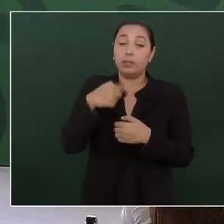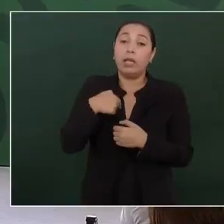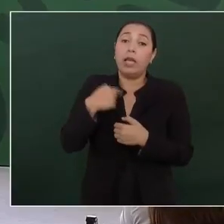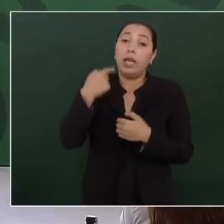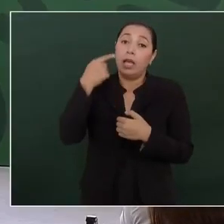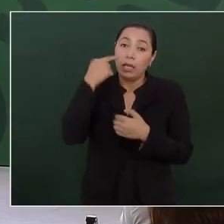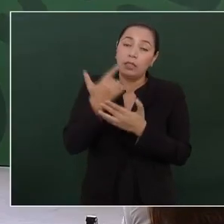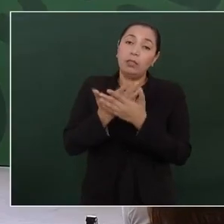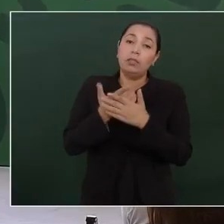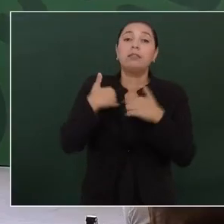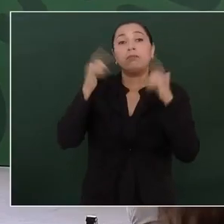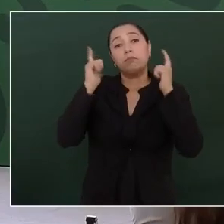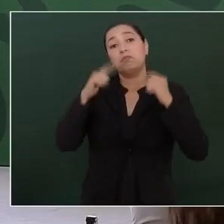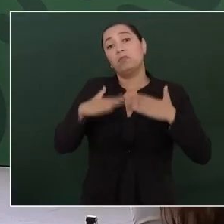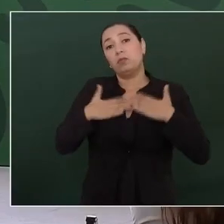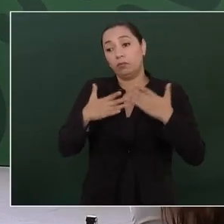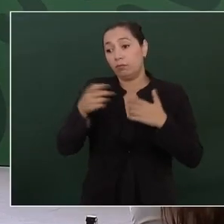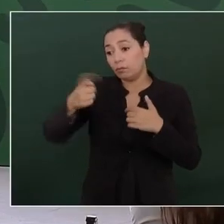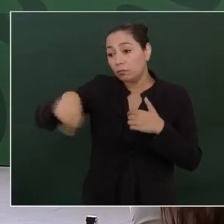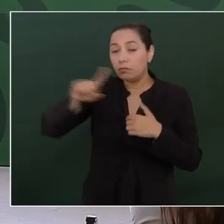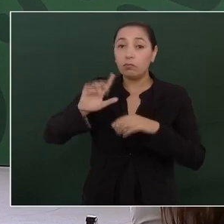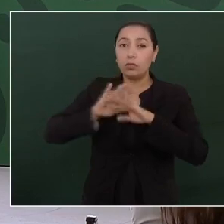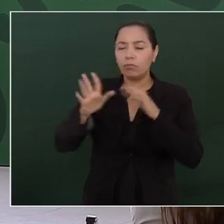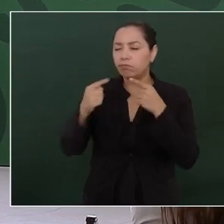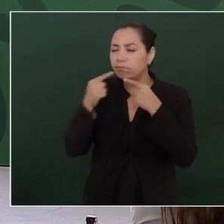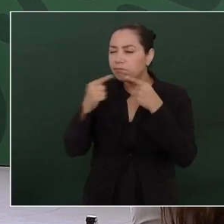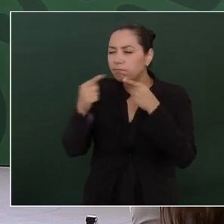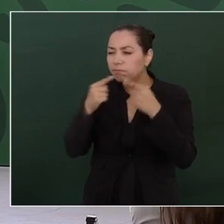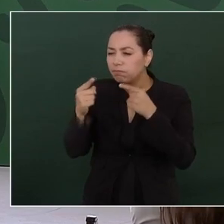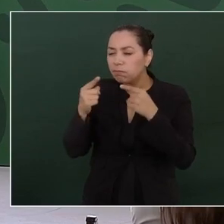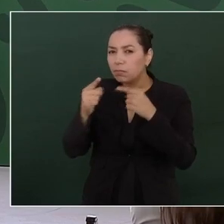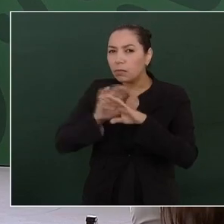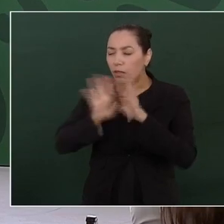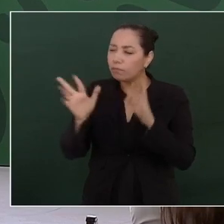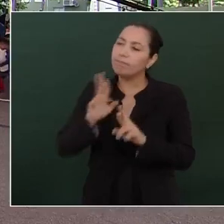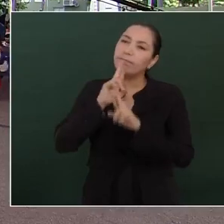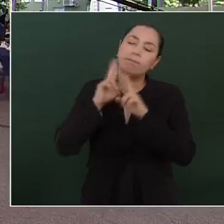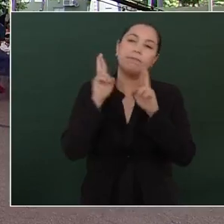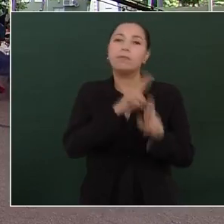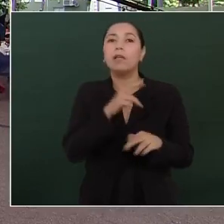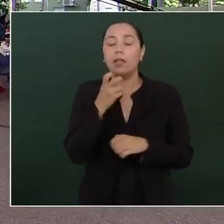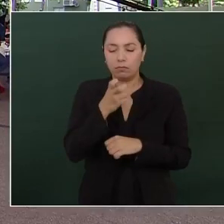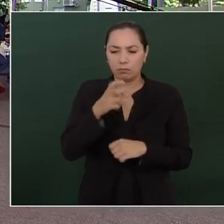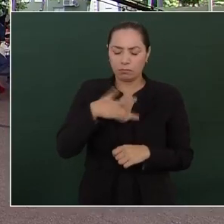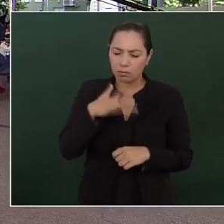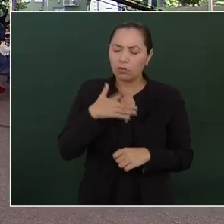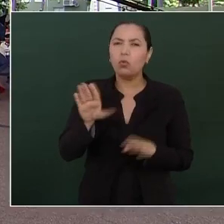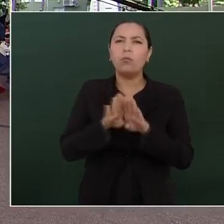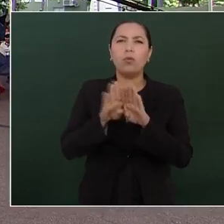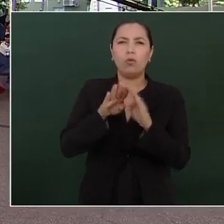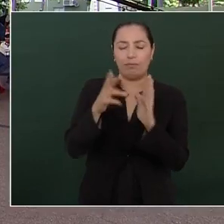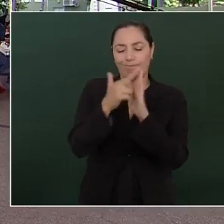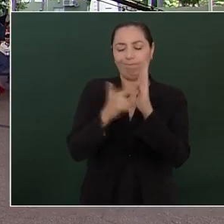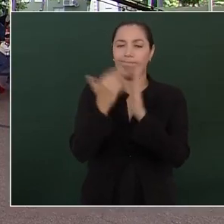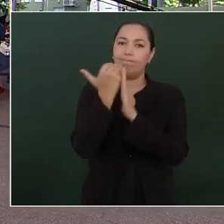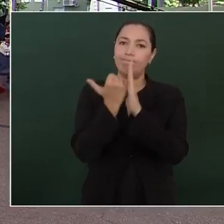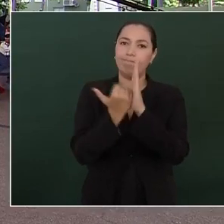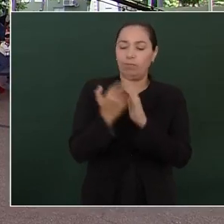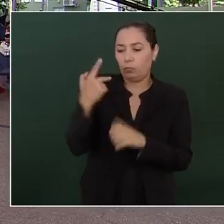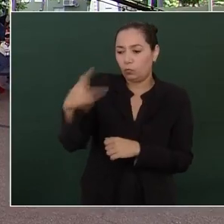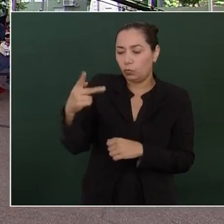en que la resolución que den los colegiados sea apegada a la ley, justamente a los criterios que ya ha emitido la Suprema Corte de